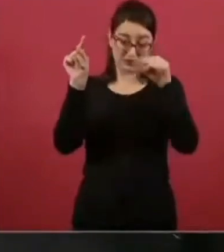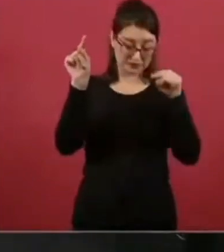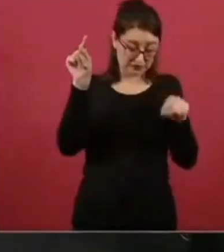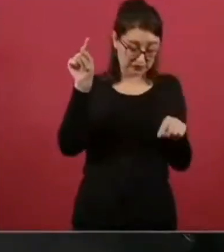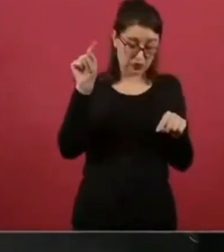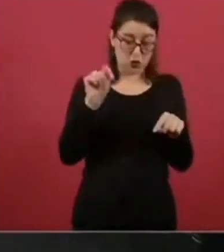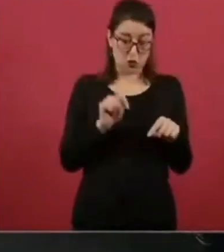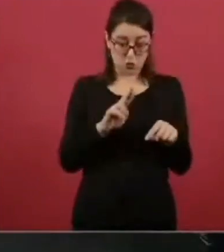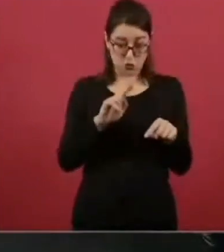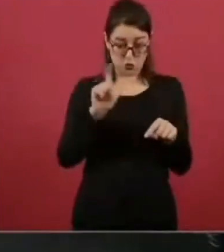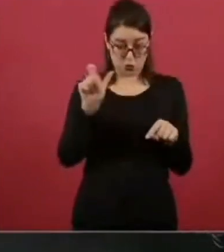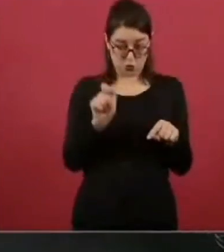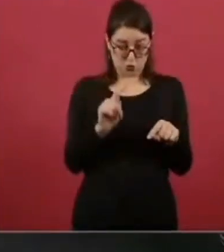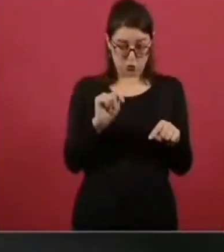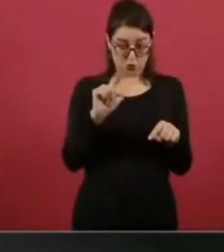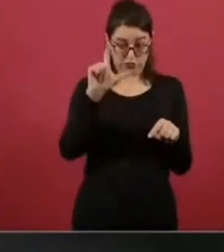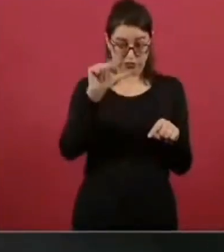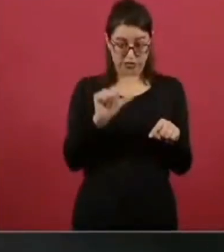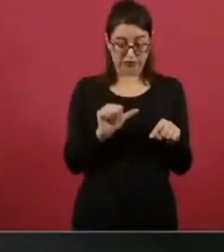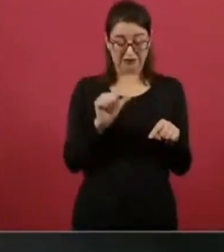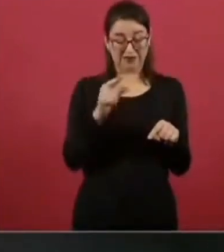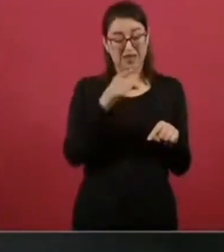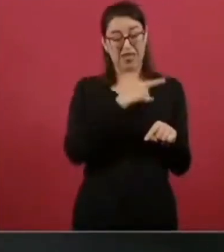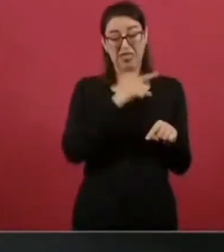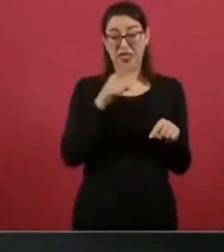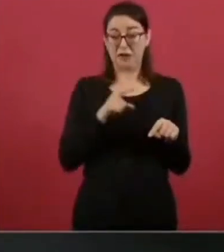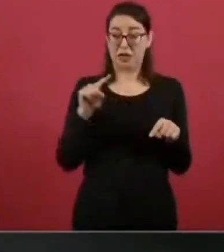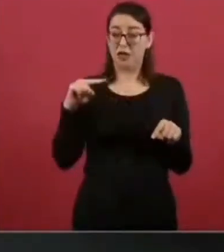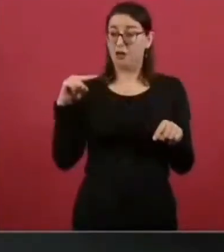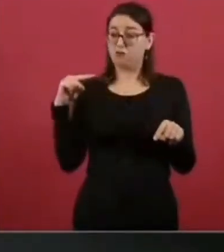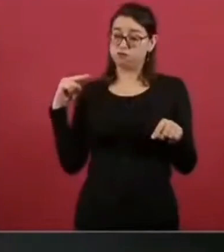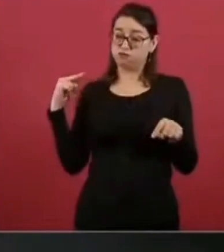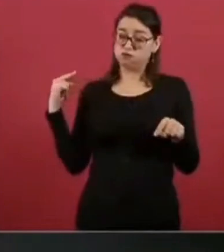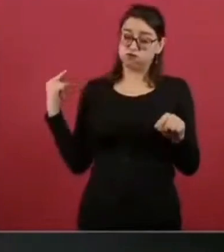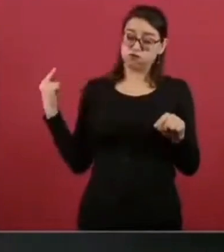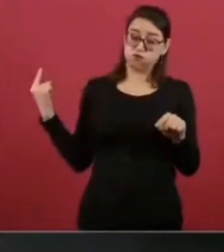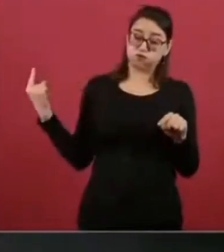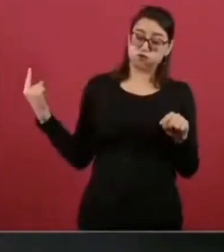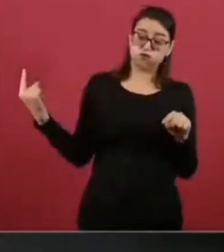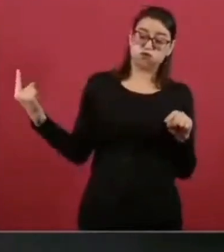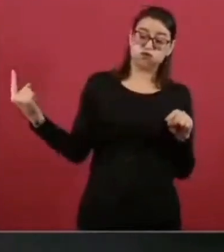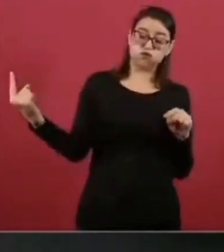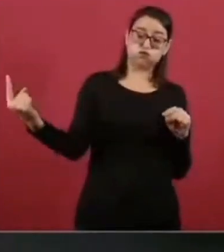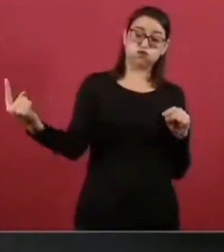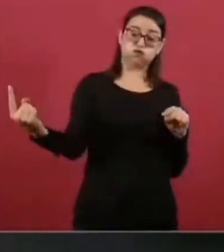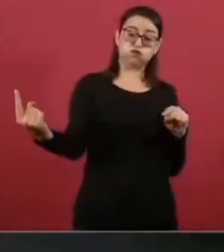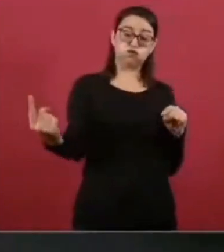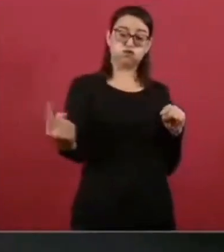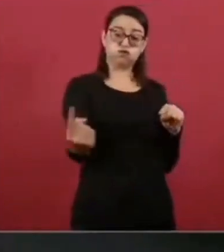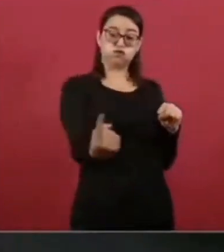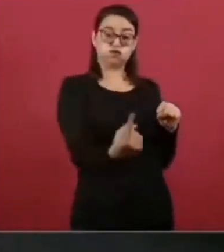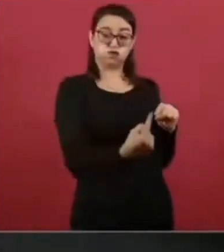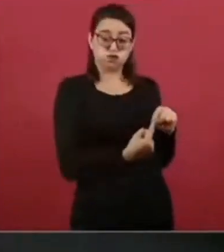sea por Comitán o por la costa,